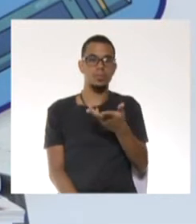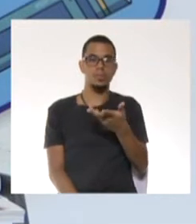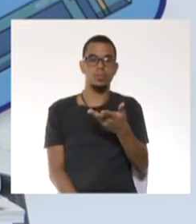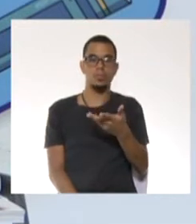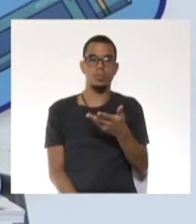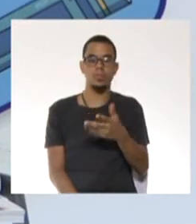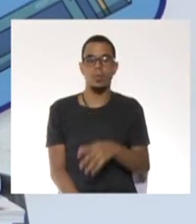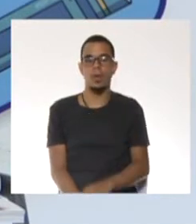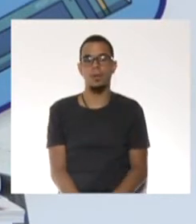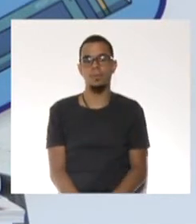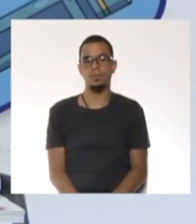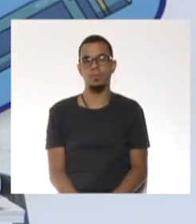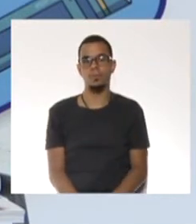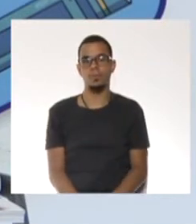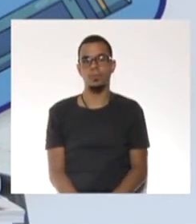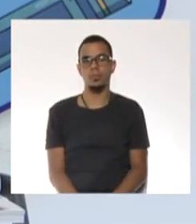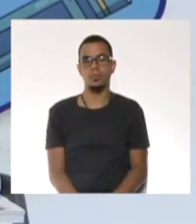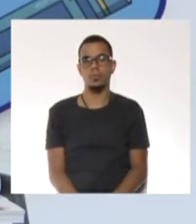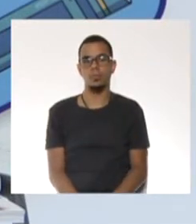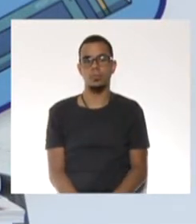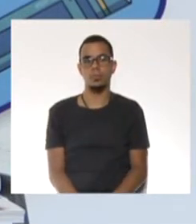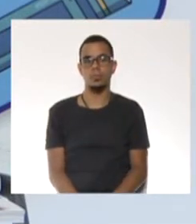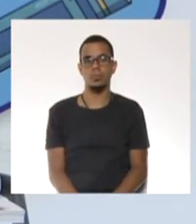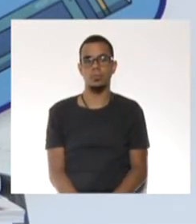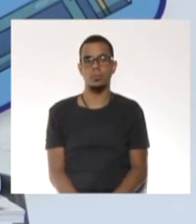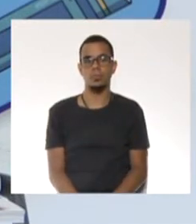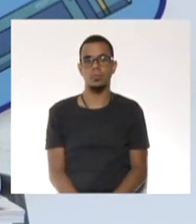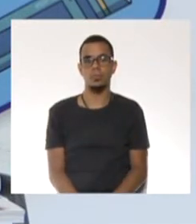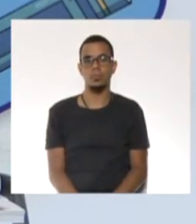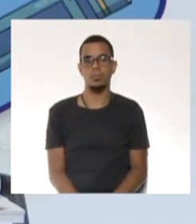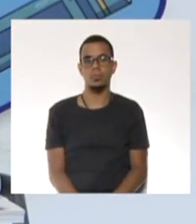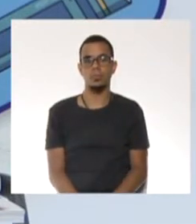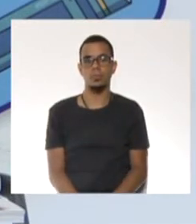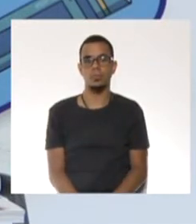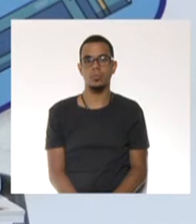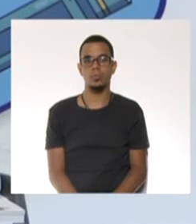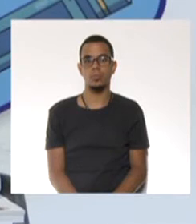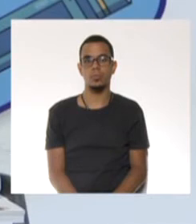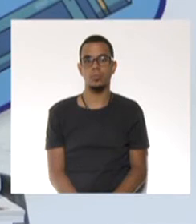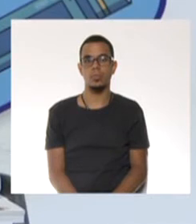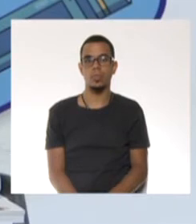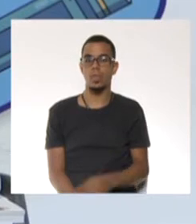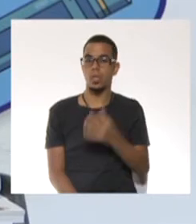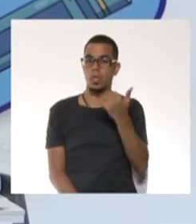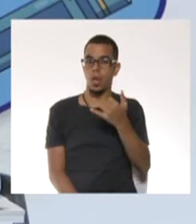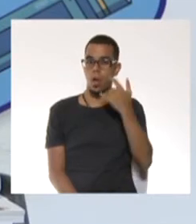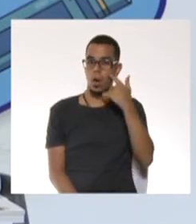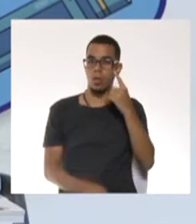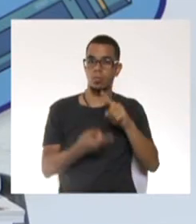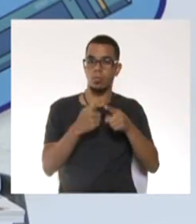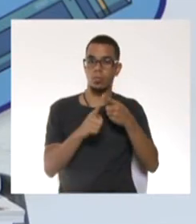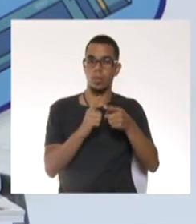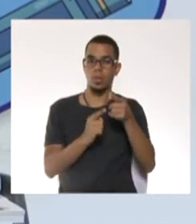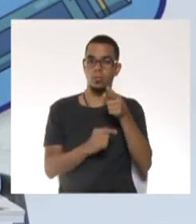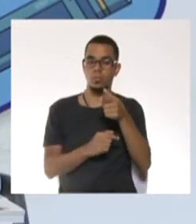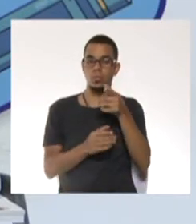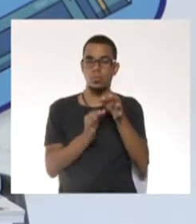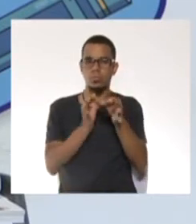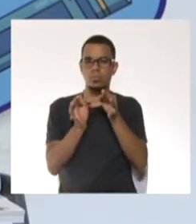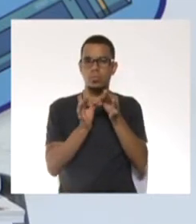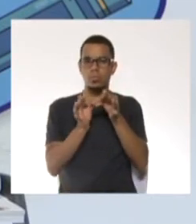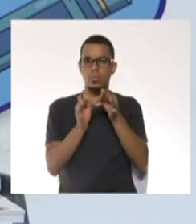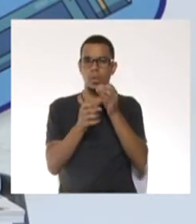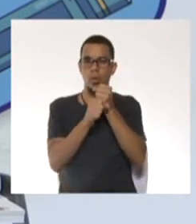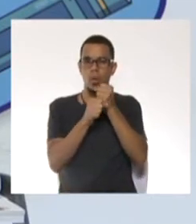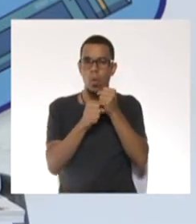cuerpo a la superficie de la Tierra, pero acá voy a hacer la simbología del estudio de la fuerza con